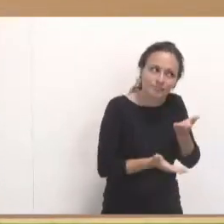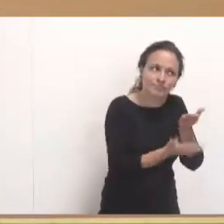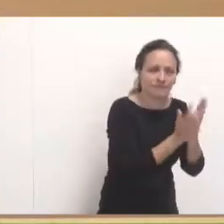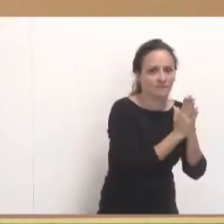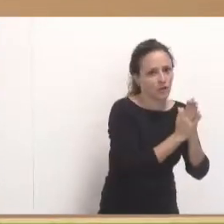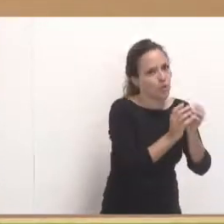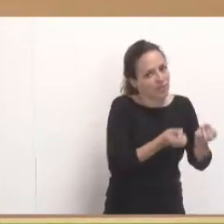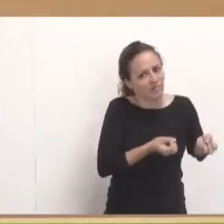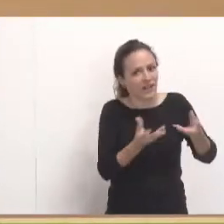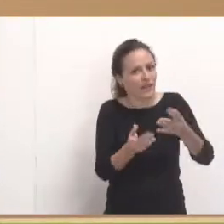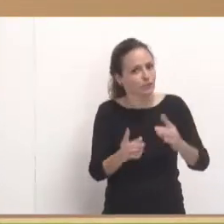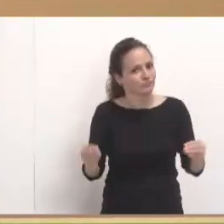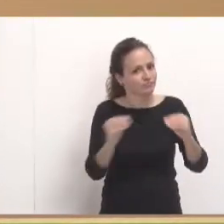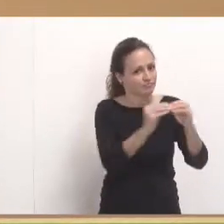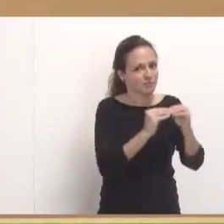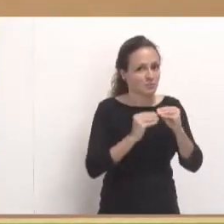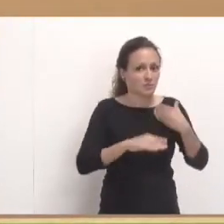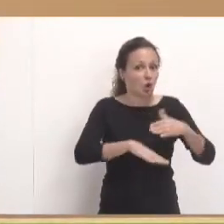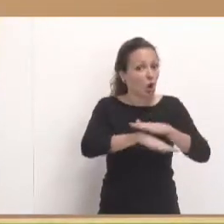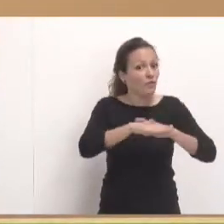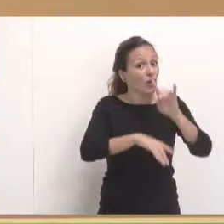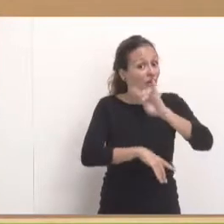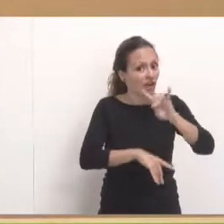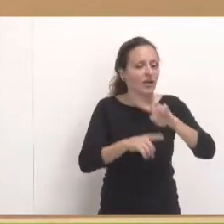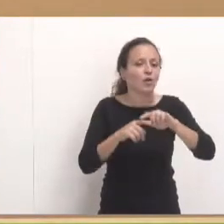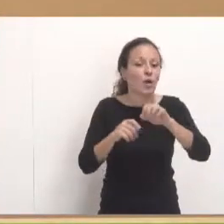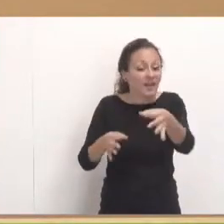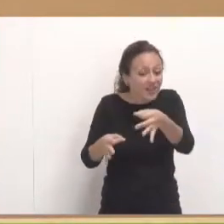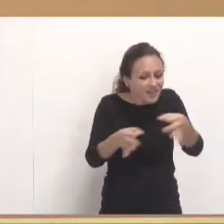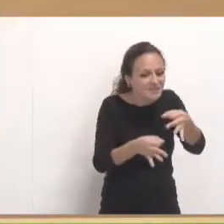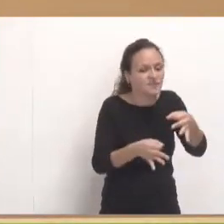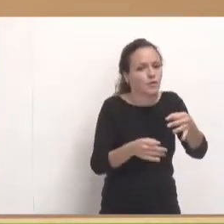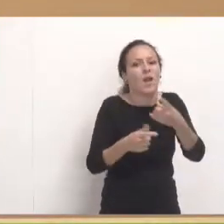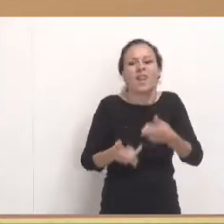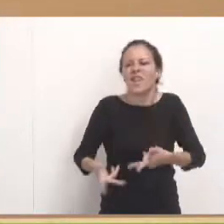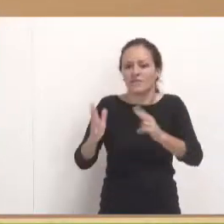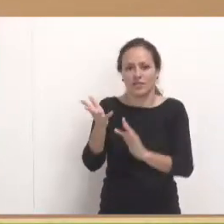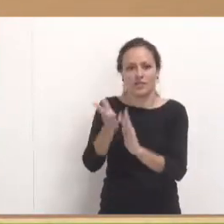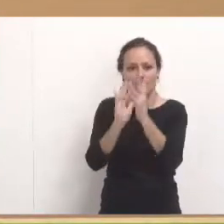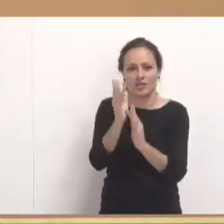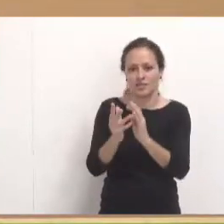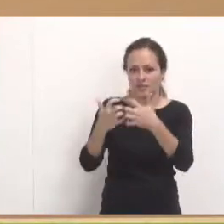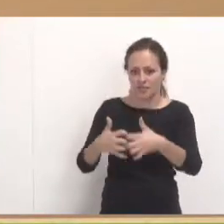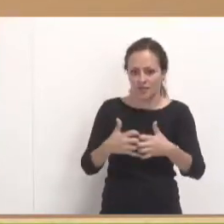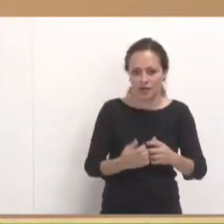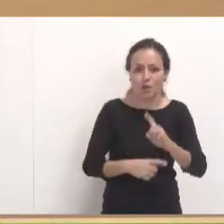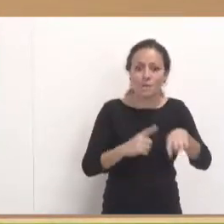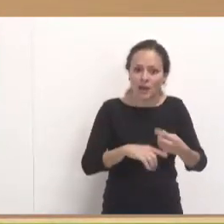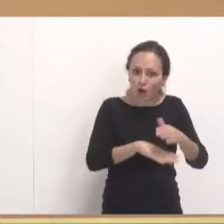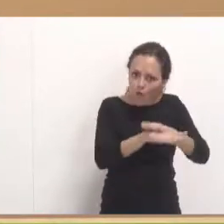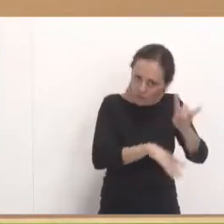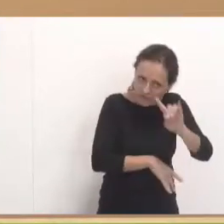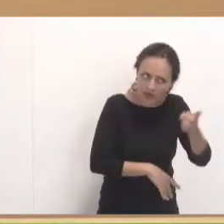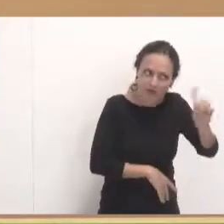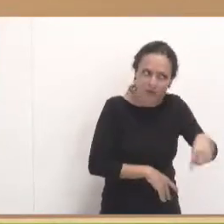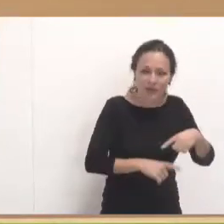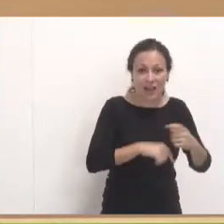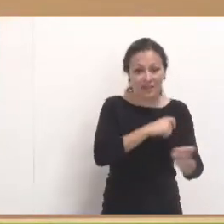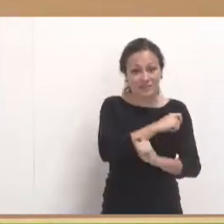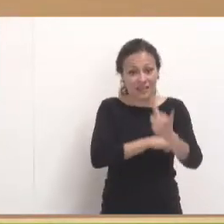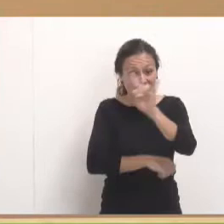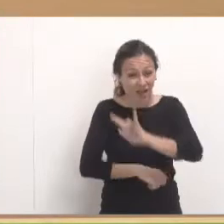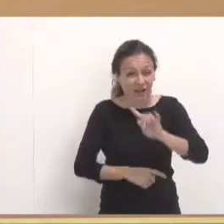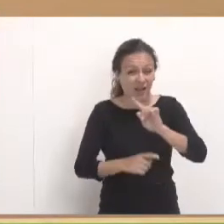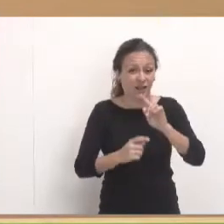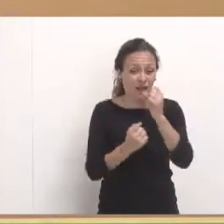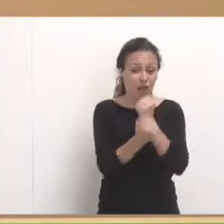del archipiélago canario de la declaración como territorio libre de incineradoras. Instar al Gobierno de Canarias a que culmine los trabajos de redacción de la Estrategia Canaria de Economía